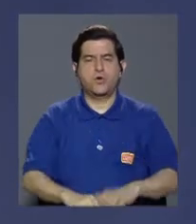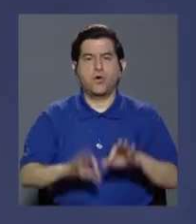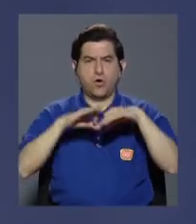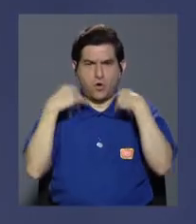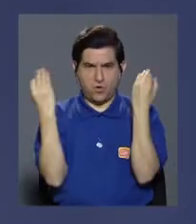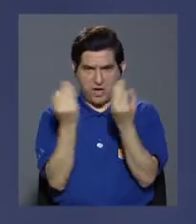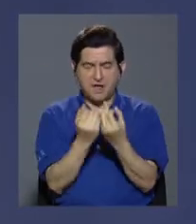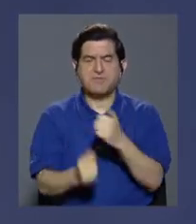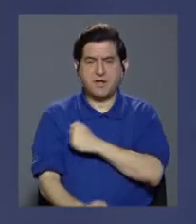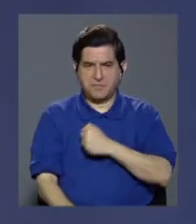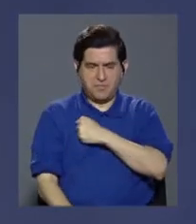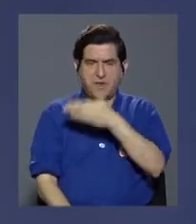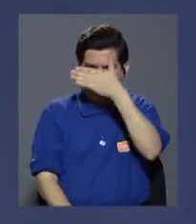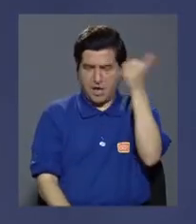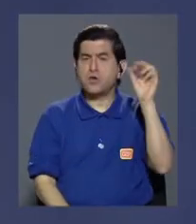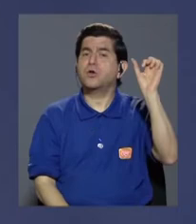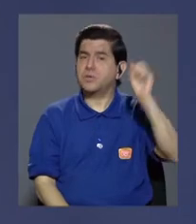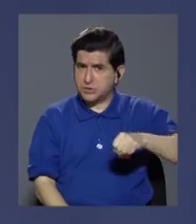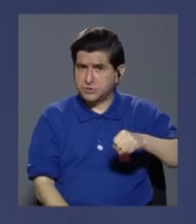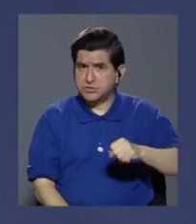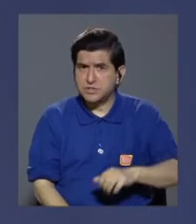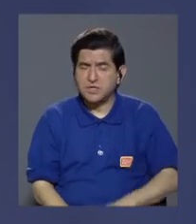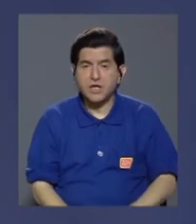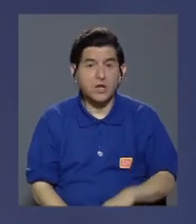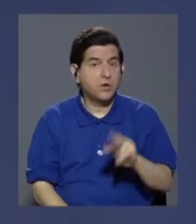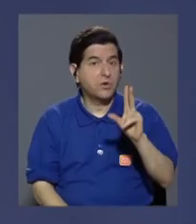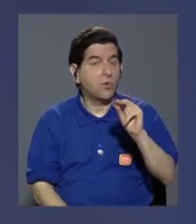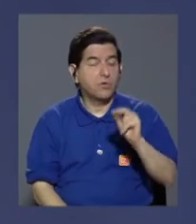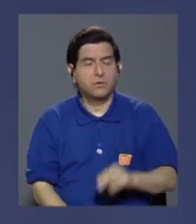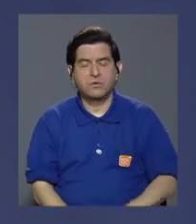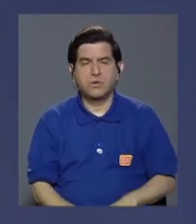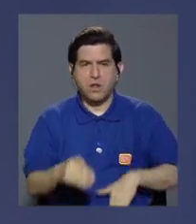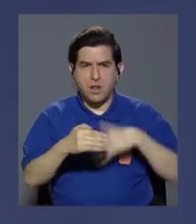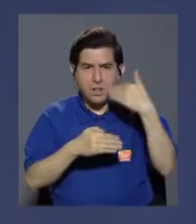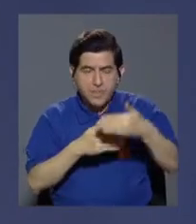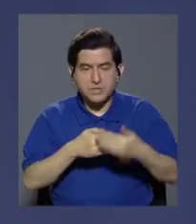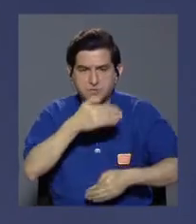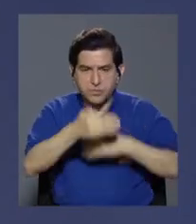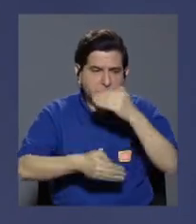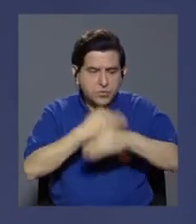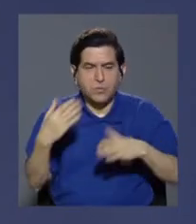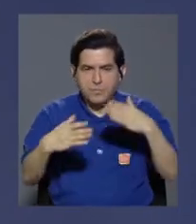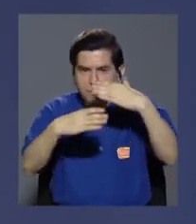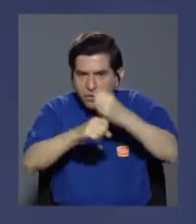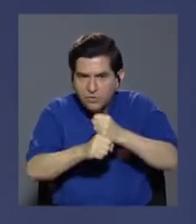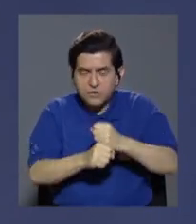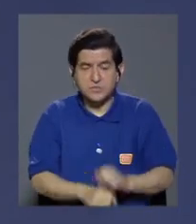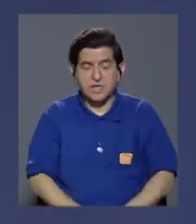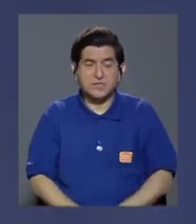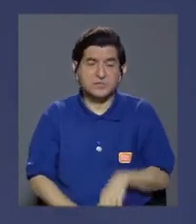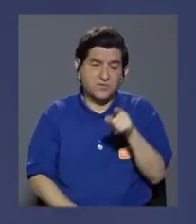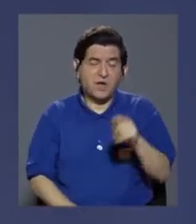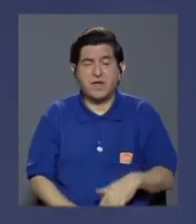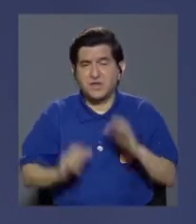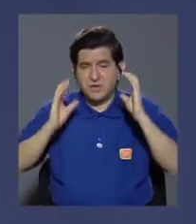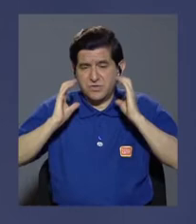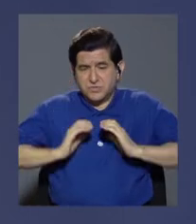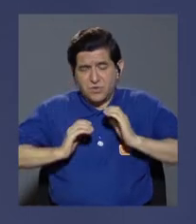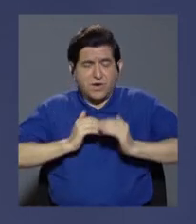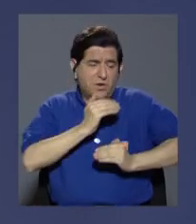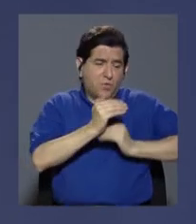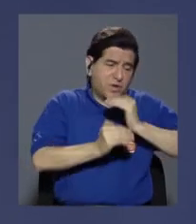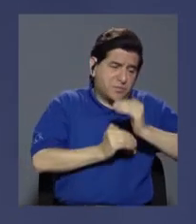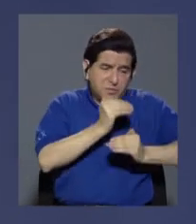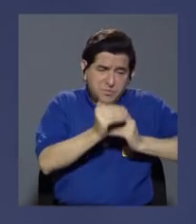familia ciudad se perdón y olvido entonces porque la familia después de esas sumaria recoge su cuerpo hace lo que tenga que